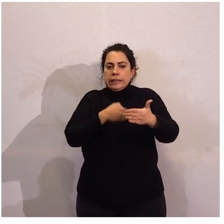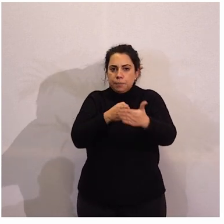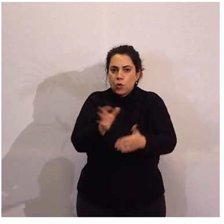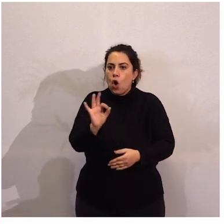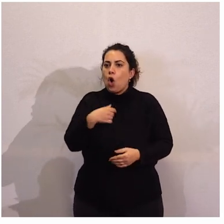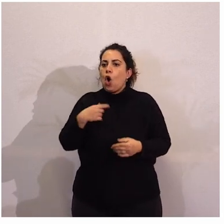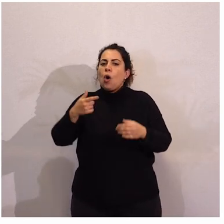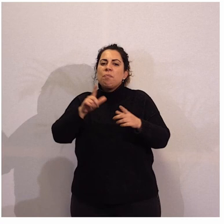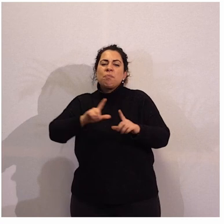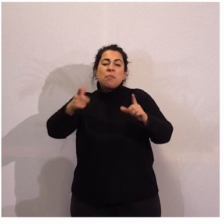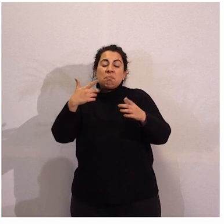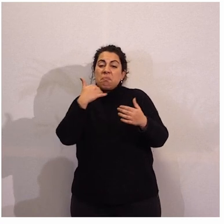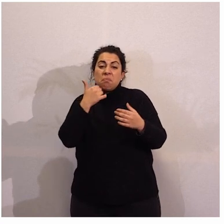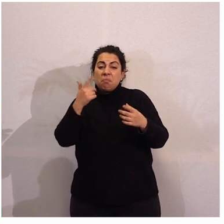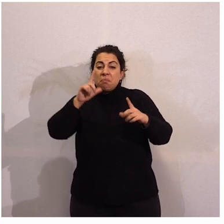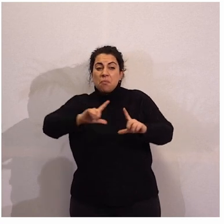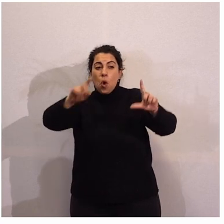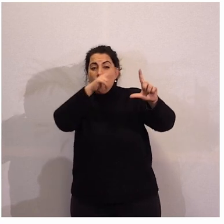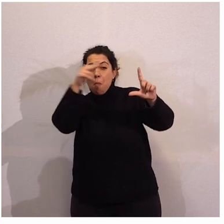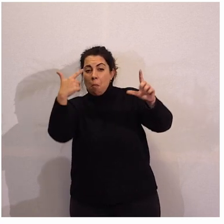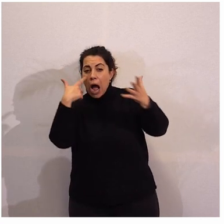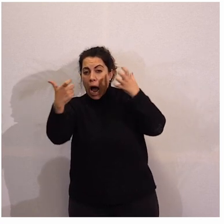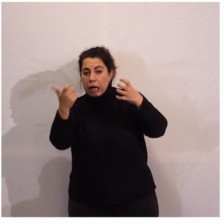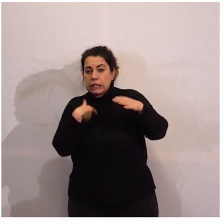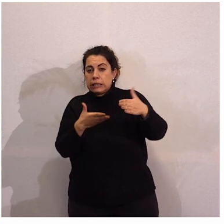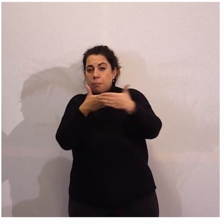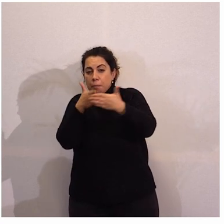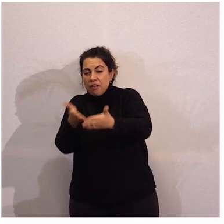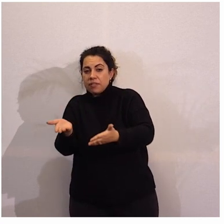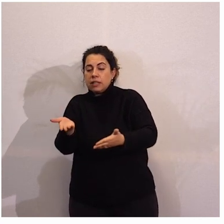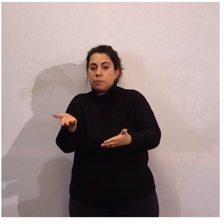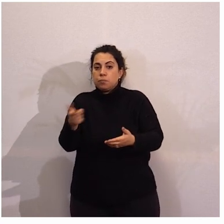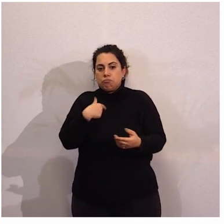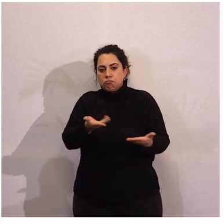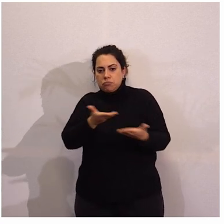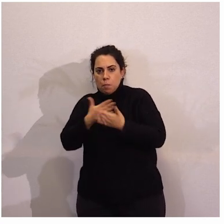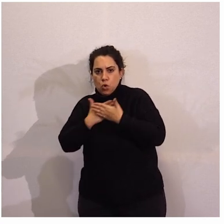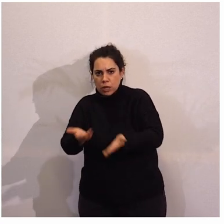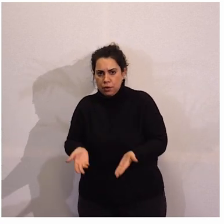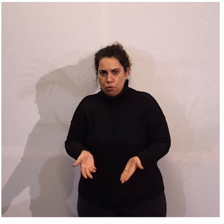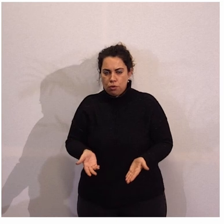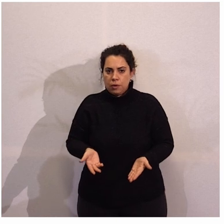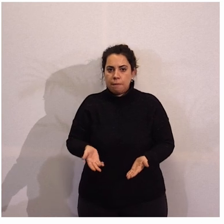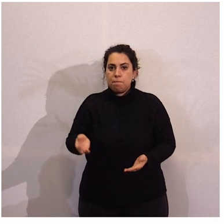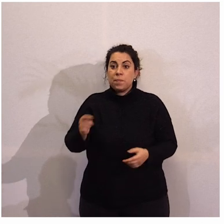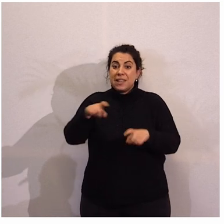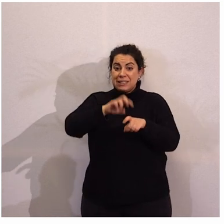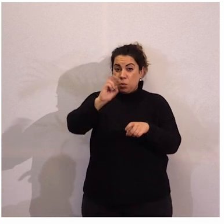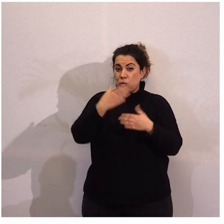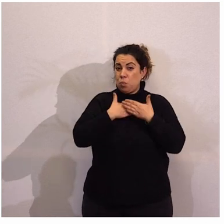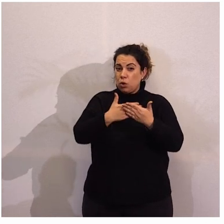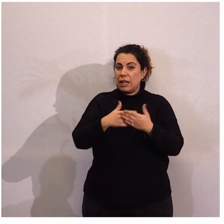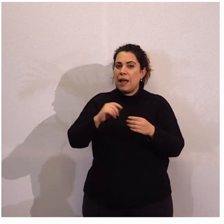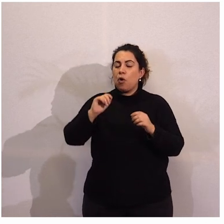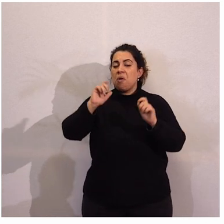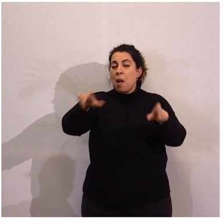de arte determinada y bueno, hay ese tipo de voluntariado. Hay otro voluntariado